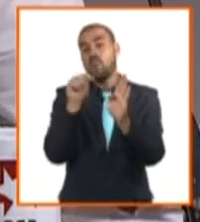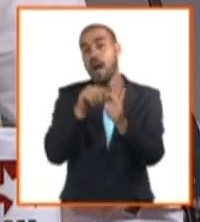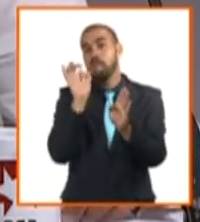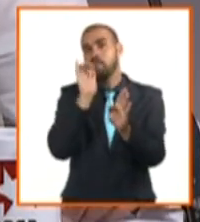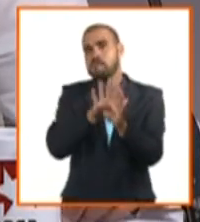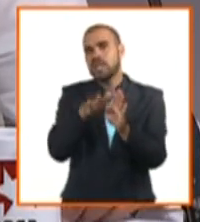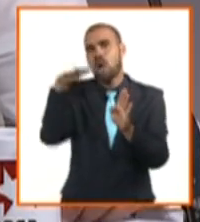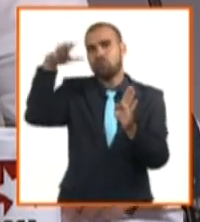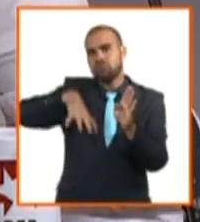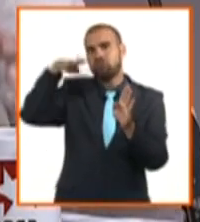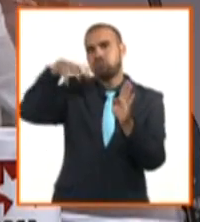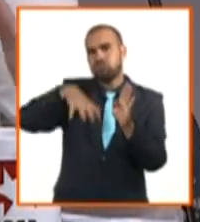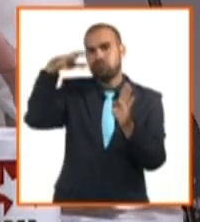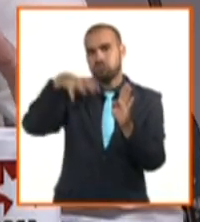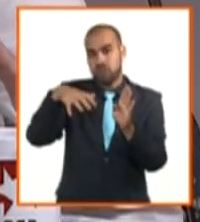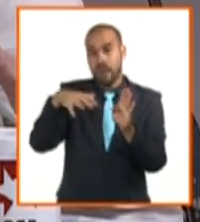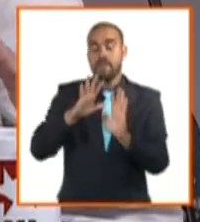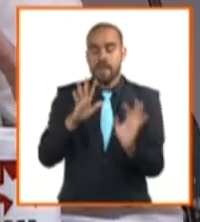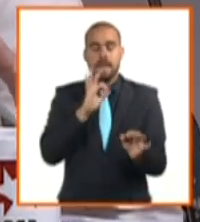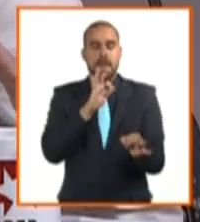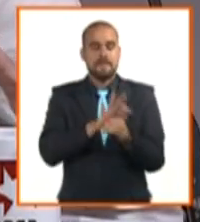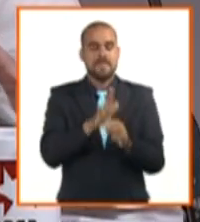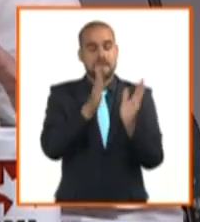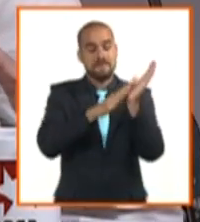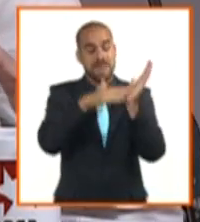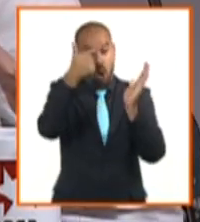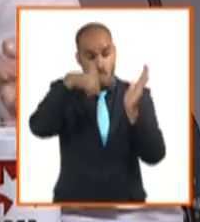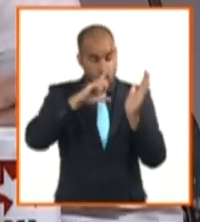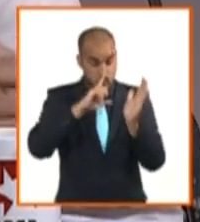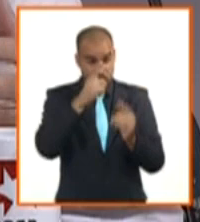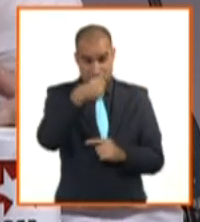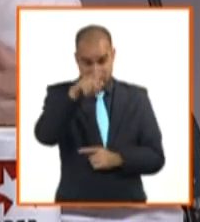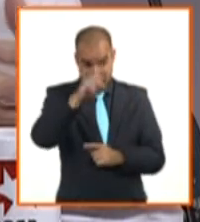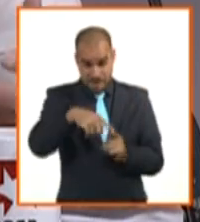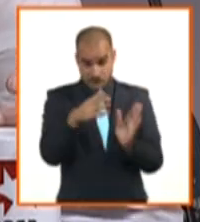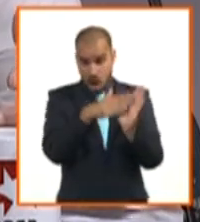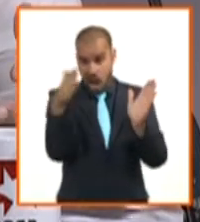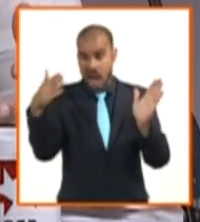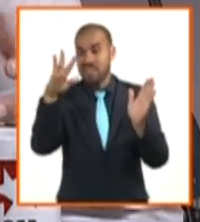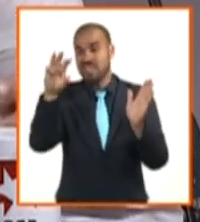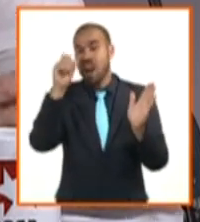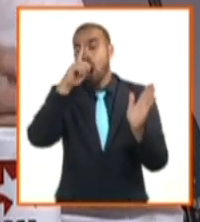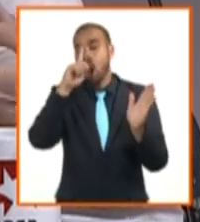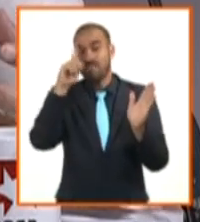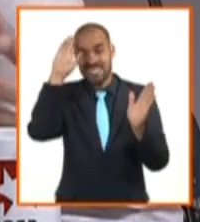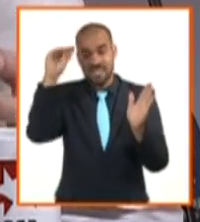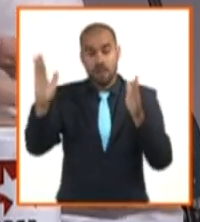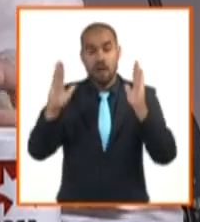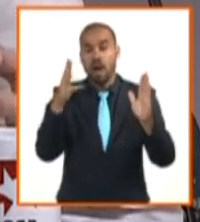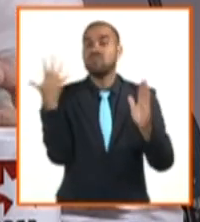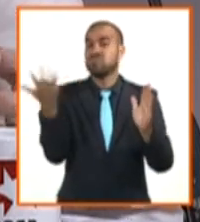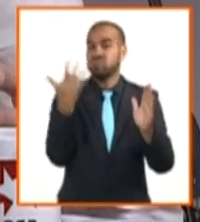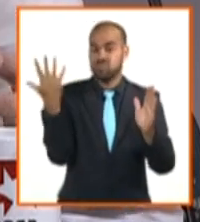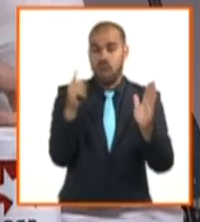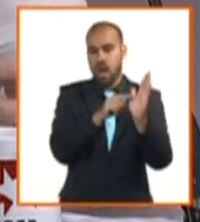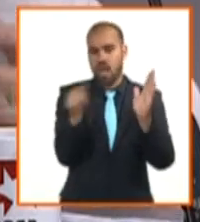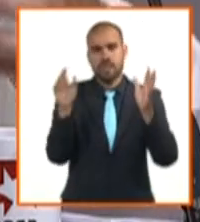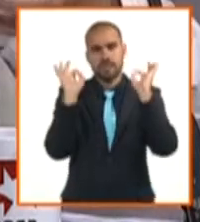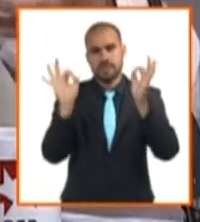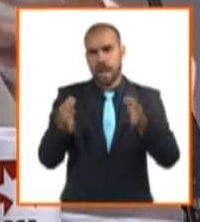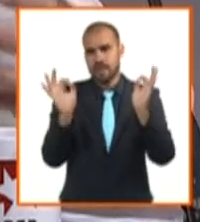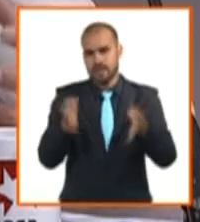al 30 de noviembre pero mayo y junio siempre se han caracterizado por haber ese tipo de fenómeno que si bien es cierto que no tienen una definición